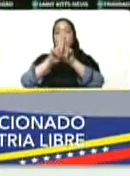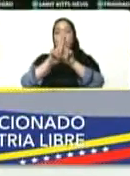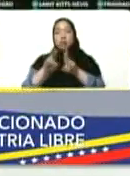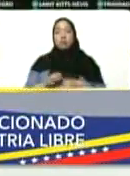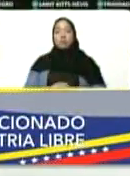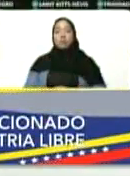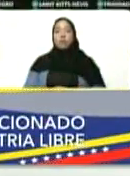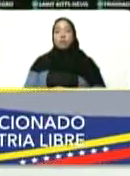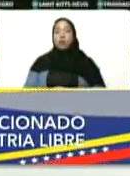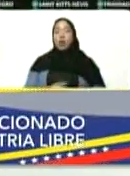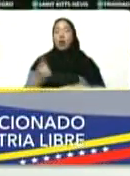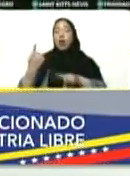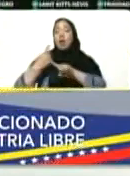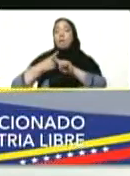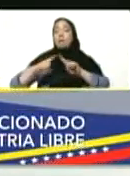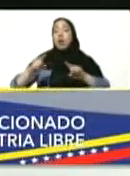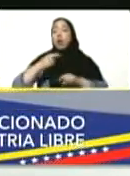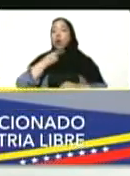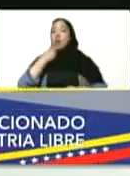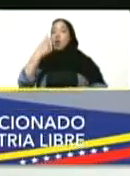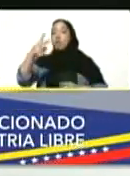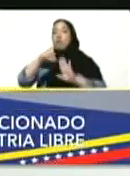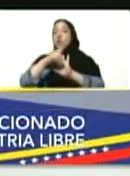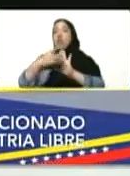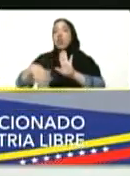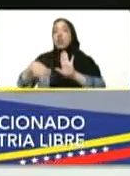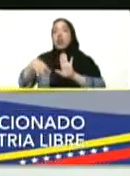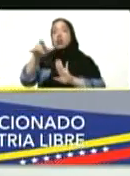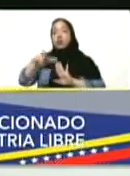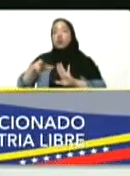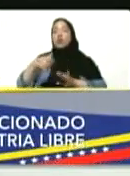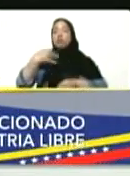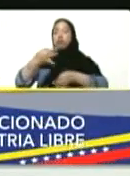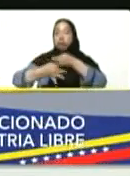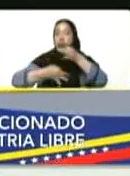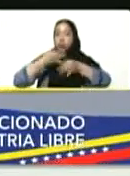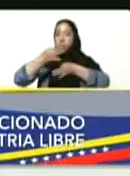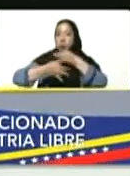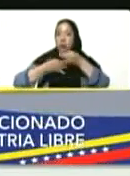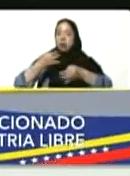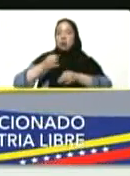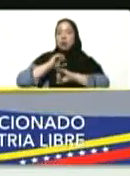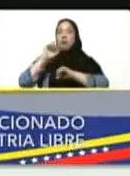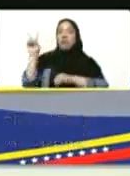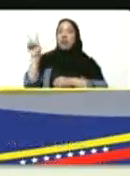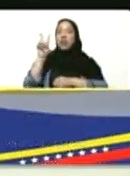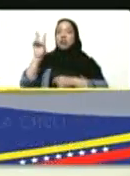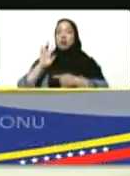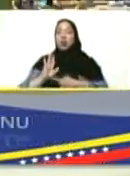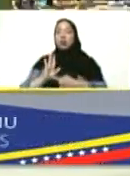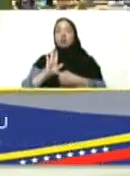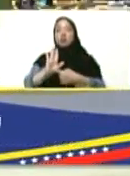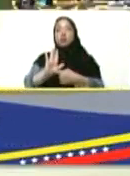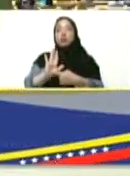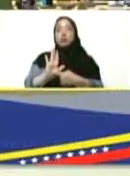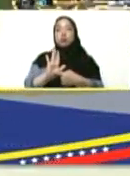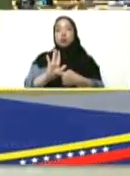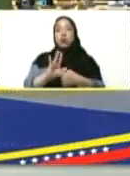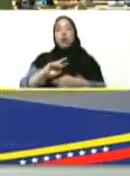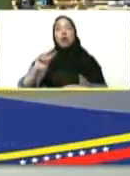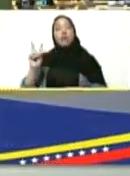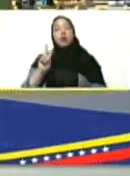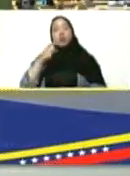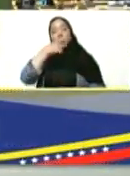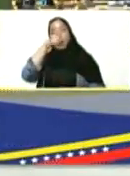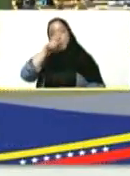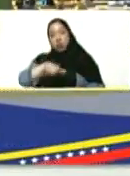Pero nuestro derecho a voz lo ejercimos plenamente. Y ahí se paró Venezuela. Allí se paró